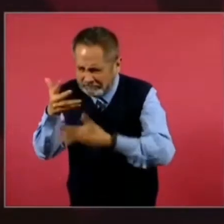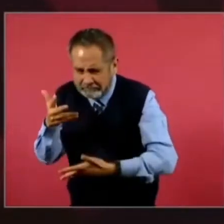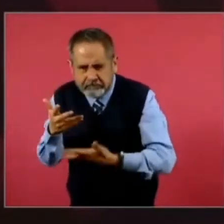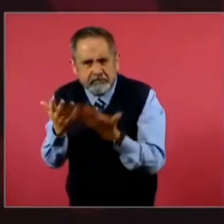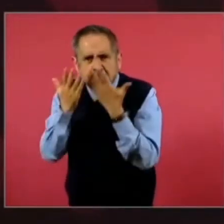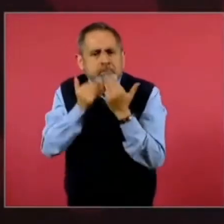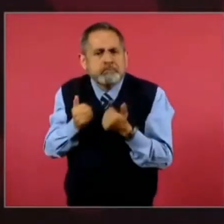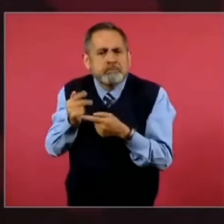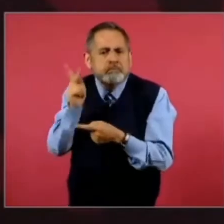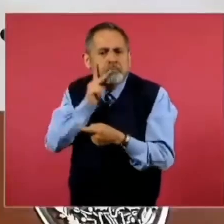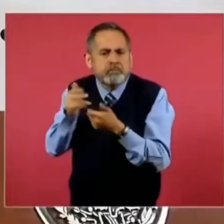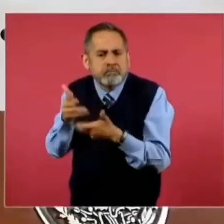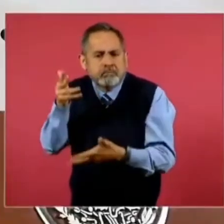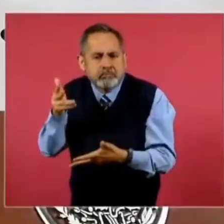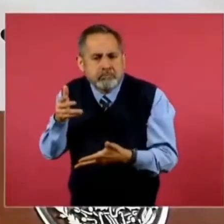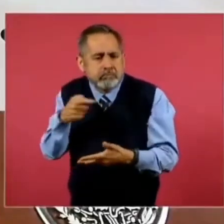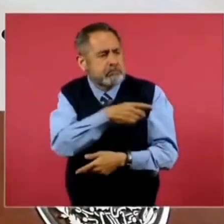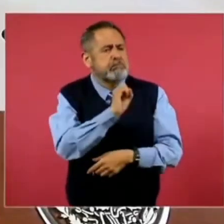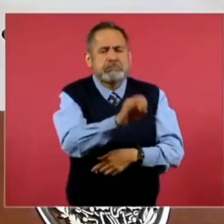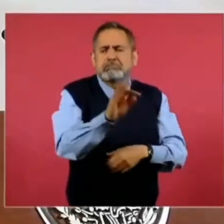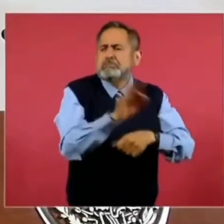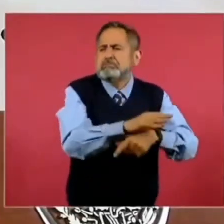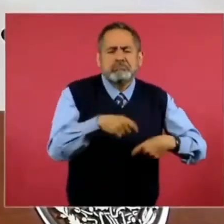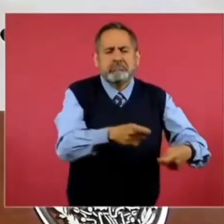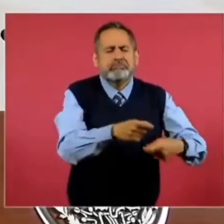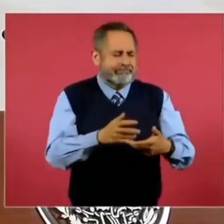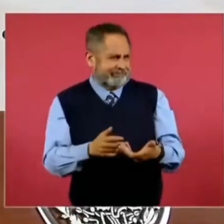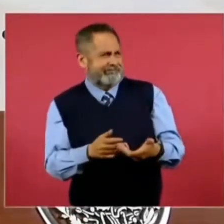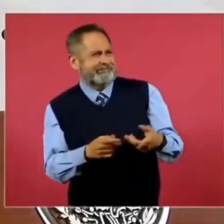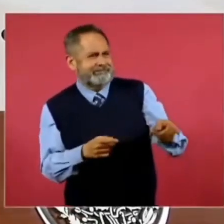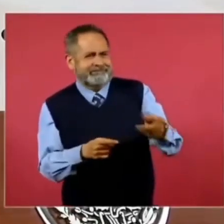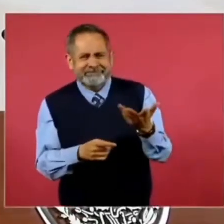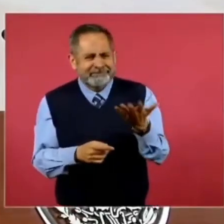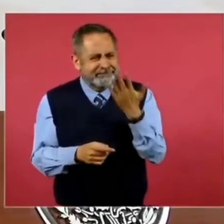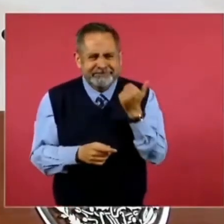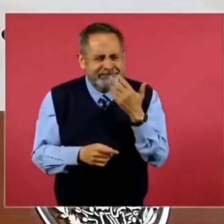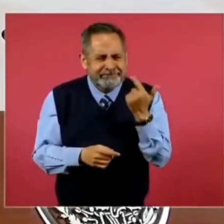no las tenemos. Pero ellos